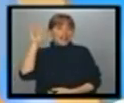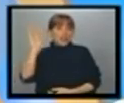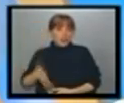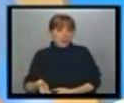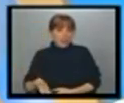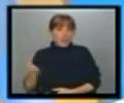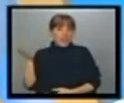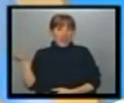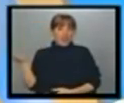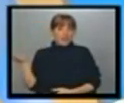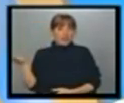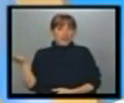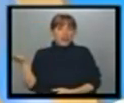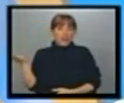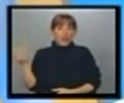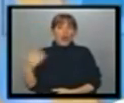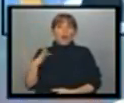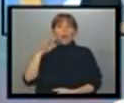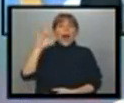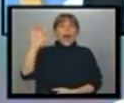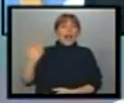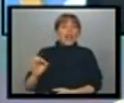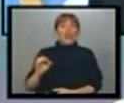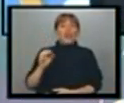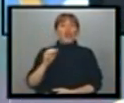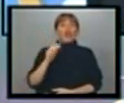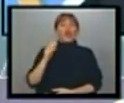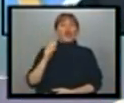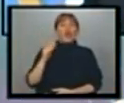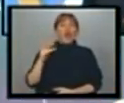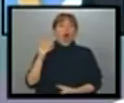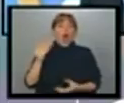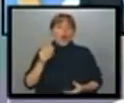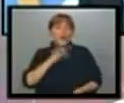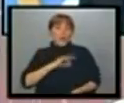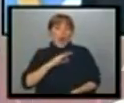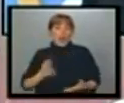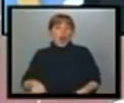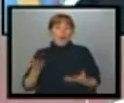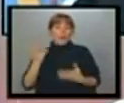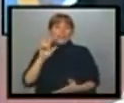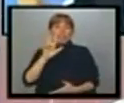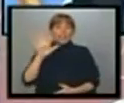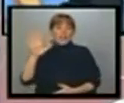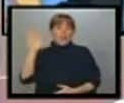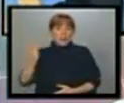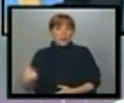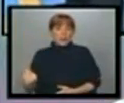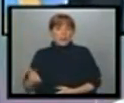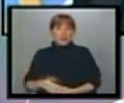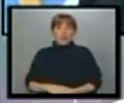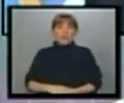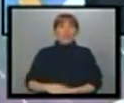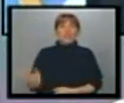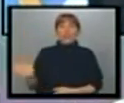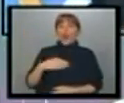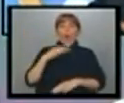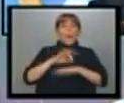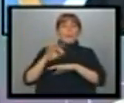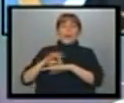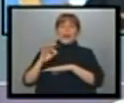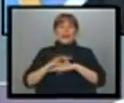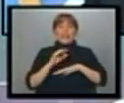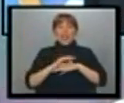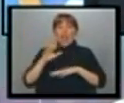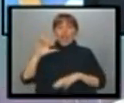la inflación de todo el año. Los bancarios, que cerraron un 35%. Muchos gremios que es sanidad, que están cerrando todos por arriba del 30%. Entonces la